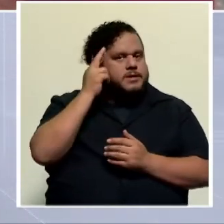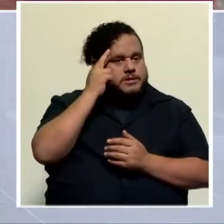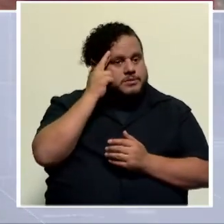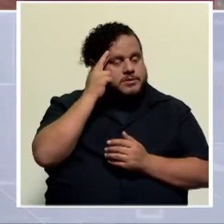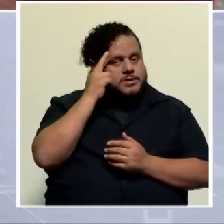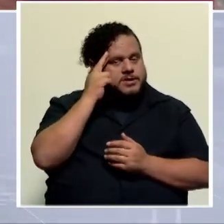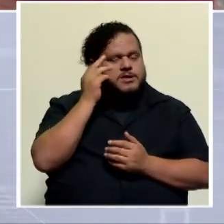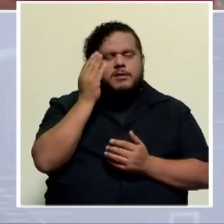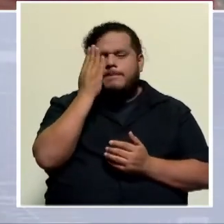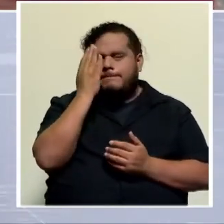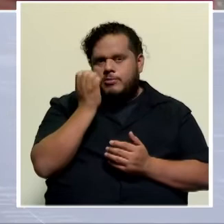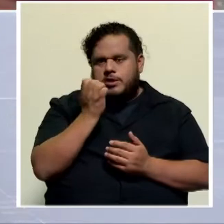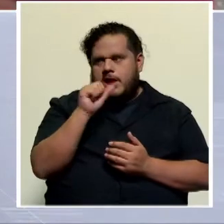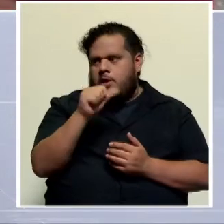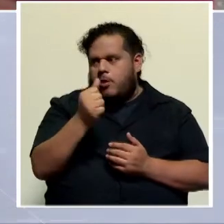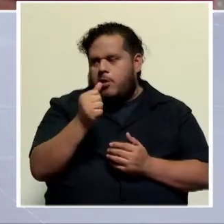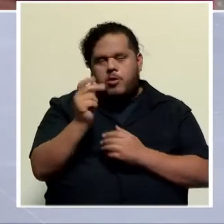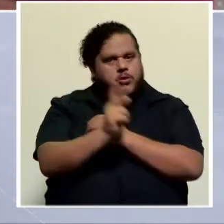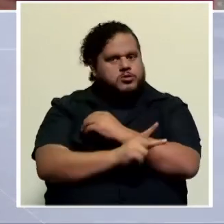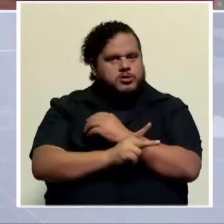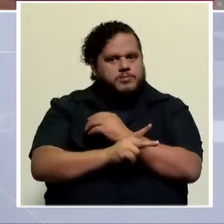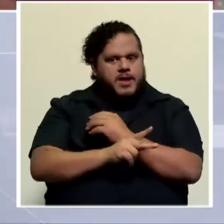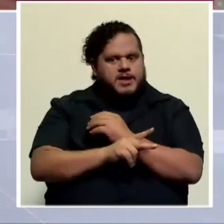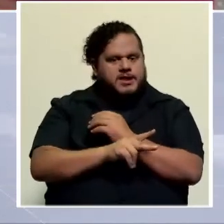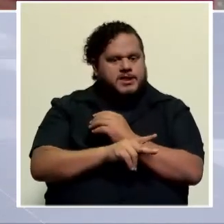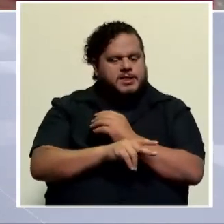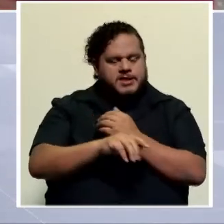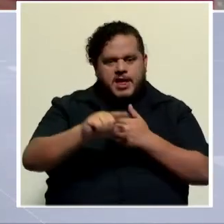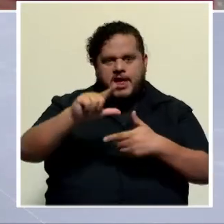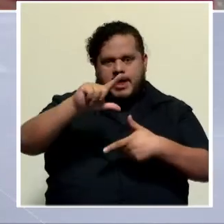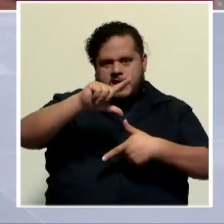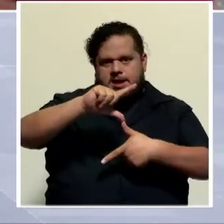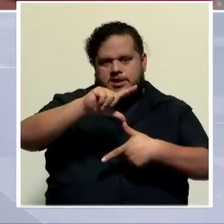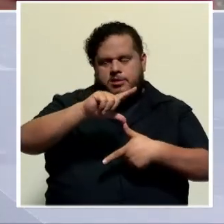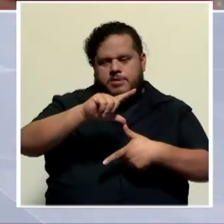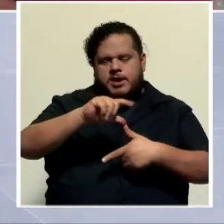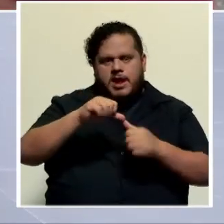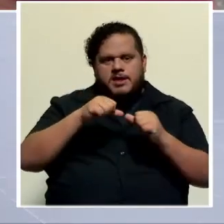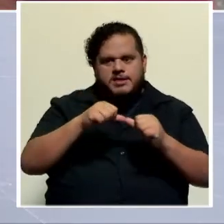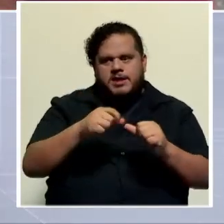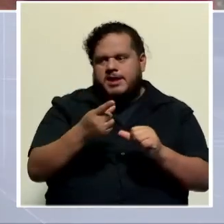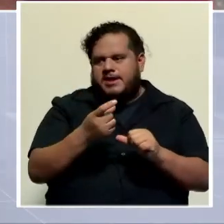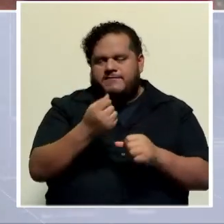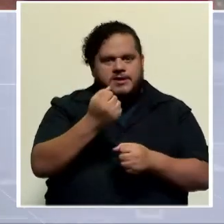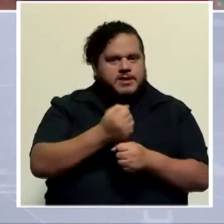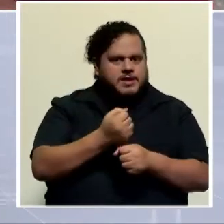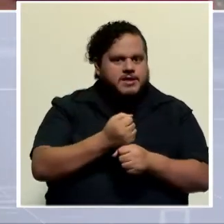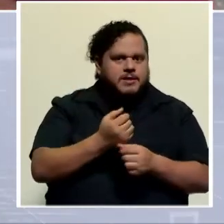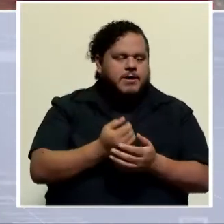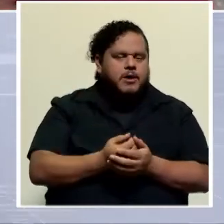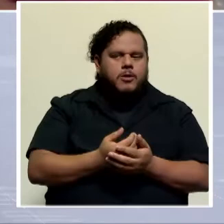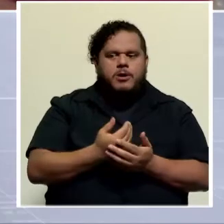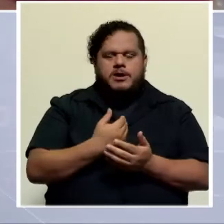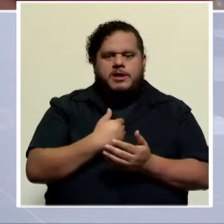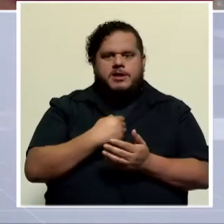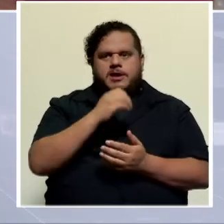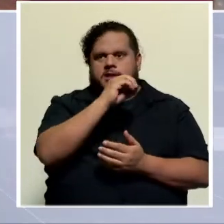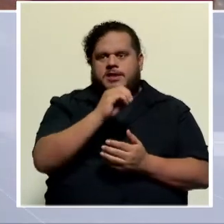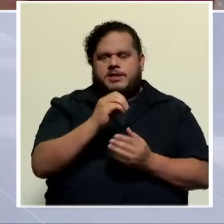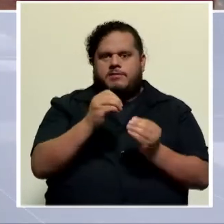las cuales otros países de la región continúa el desempleo, que lo continúa y tiene tasas a veces más elevadas que la